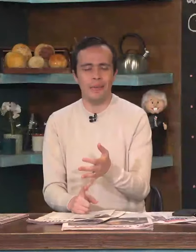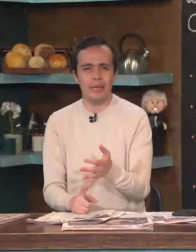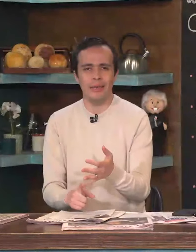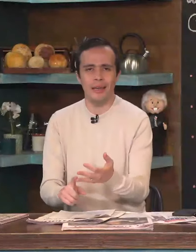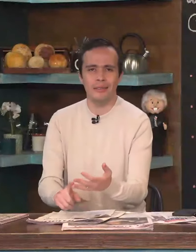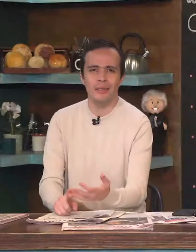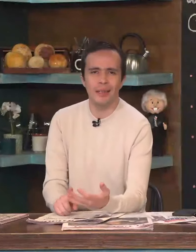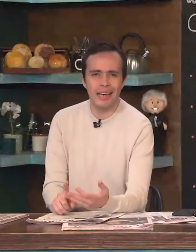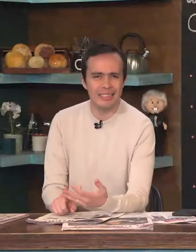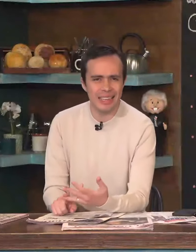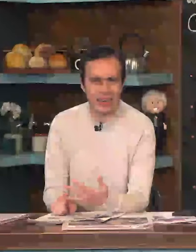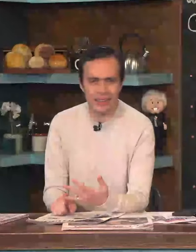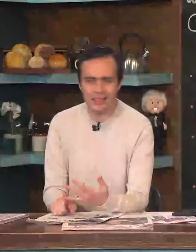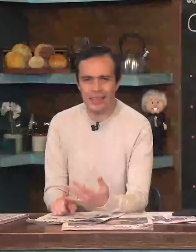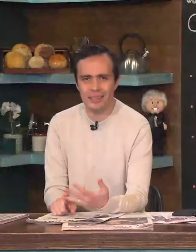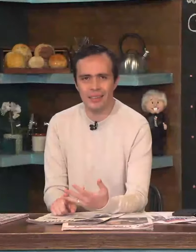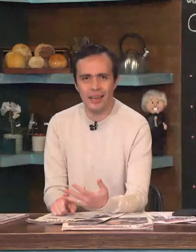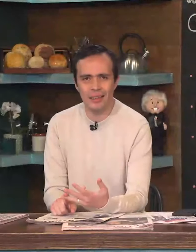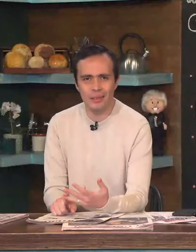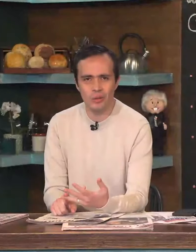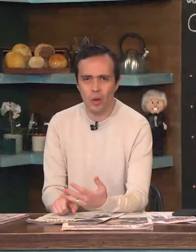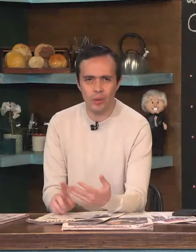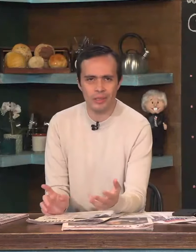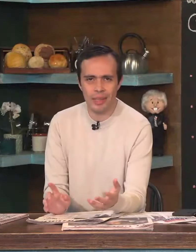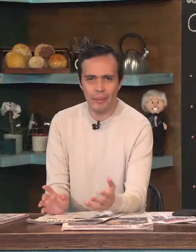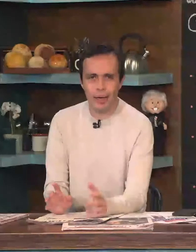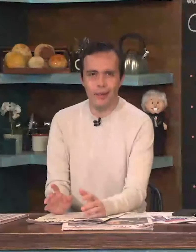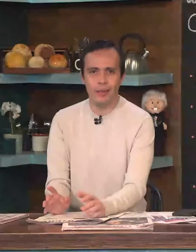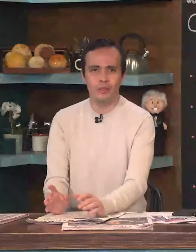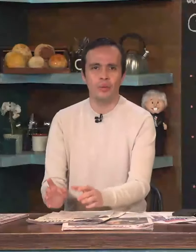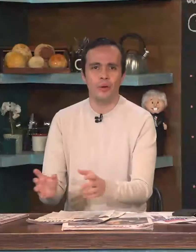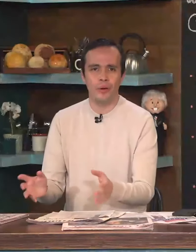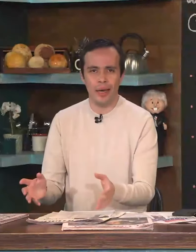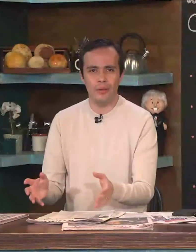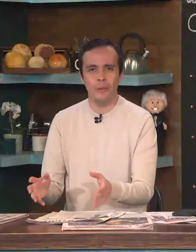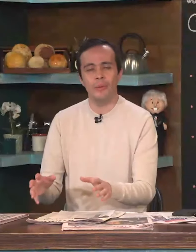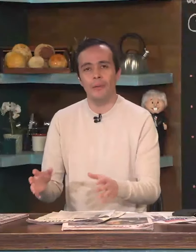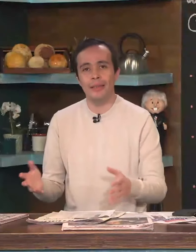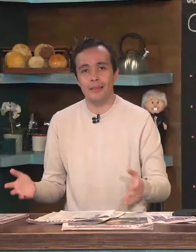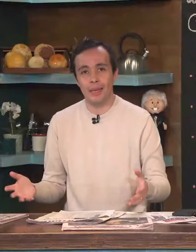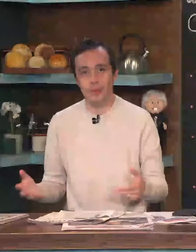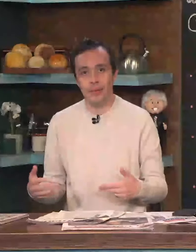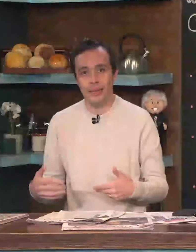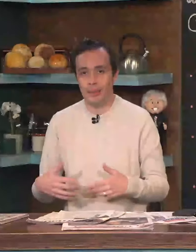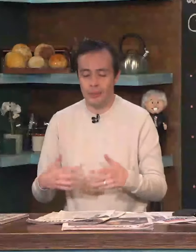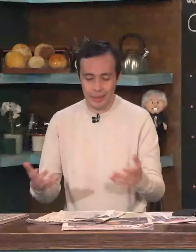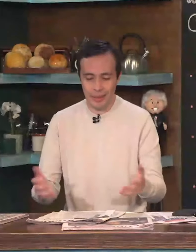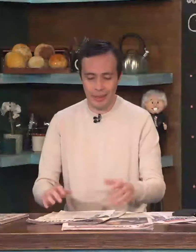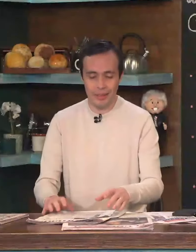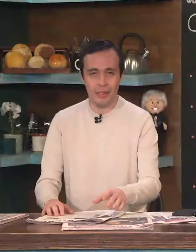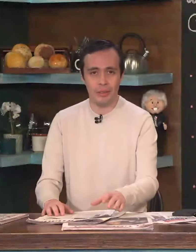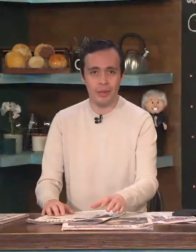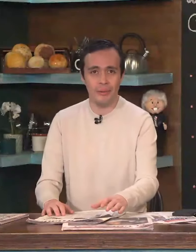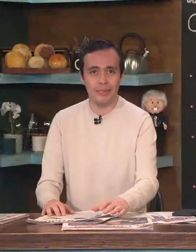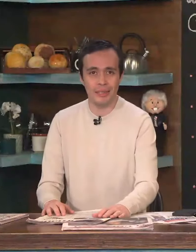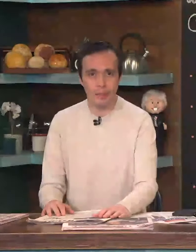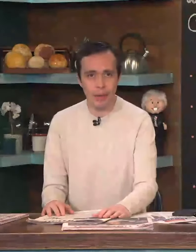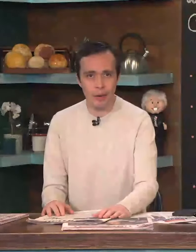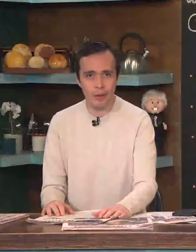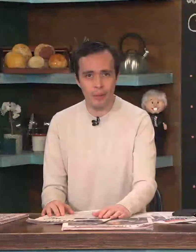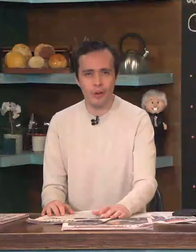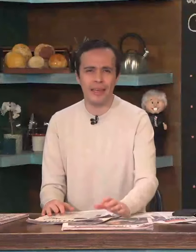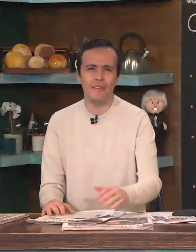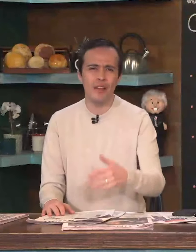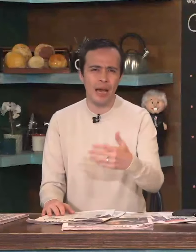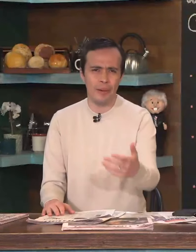las camillas hasta la anestesia, todo estaba subrogado, privatizado. El tema es que el servicio era bastante